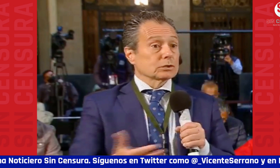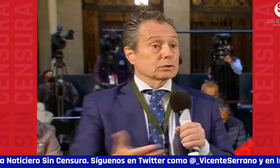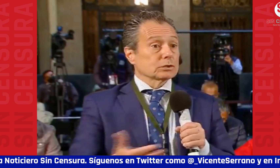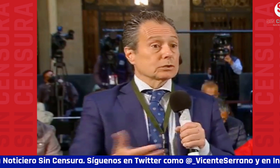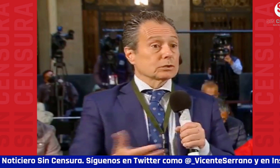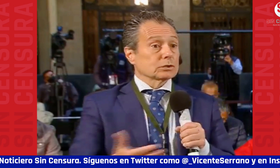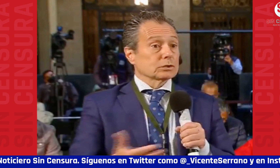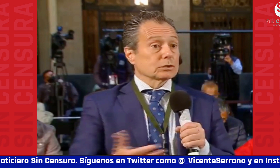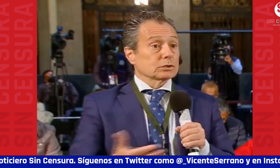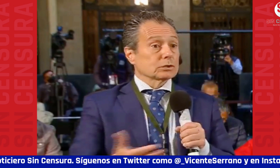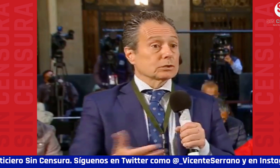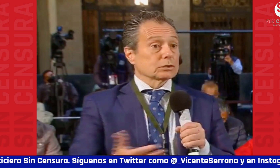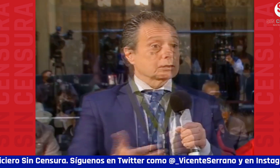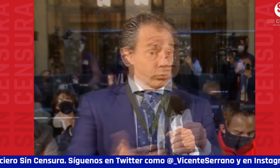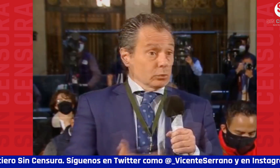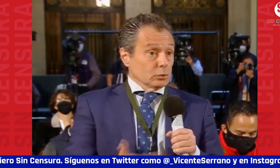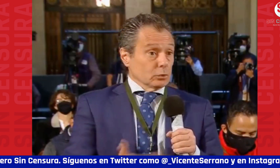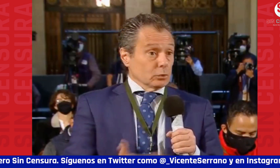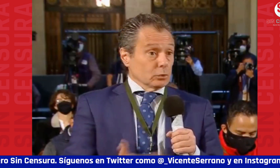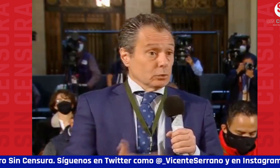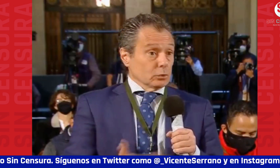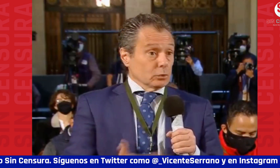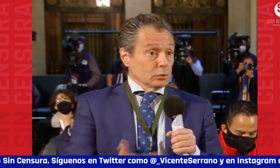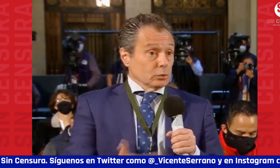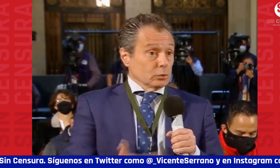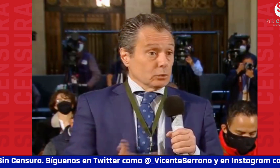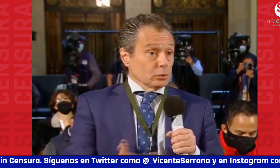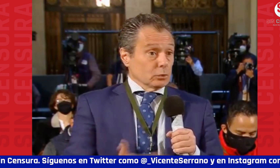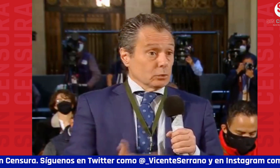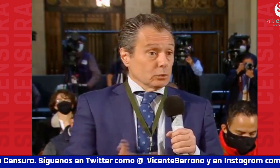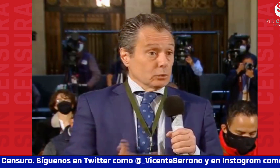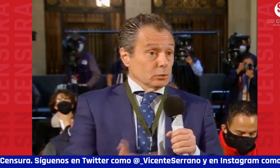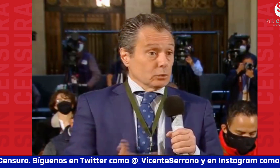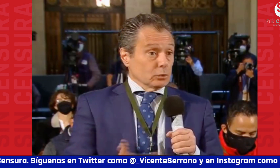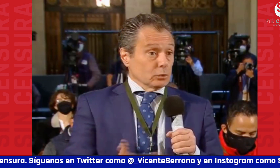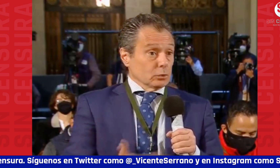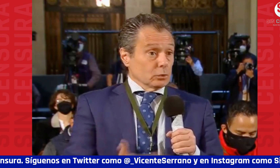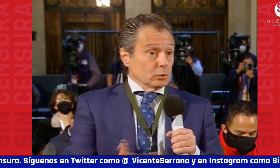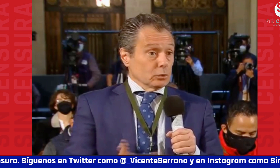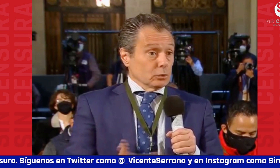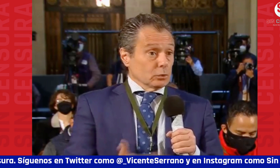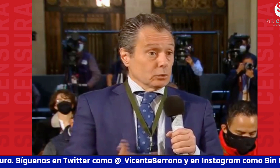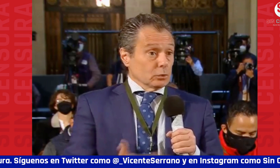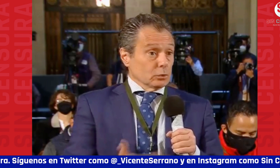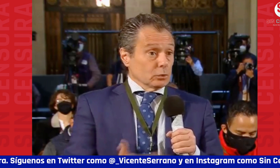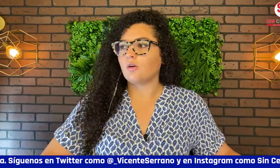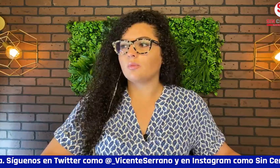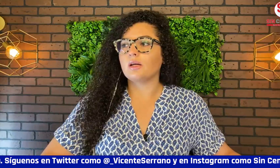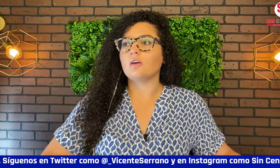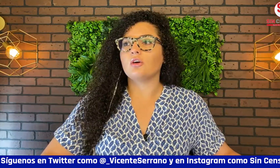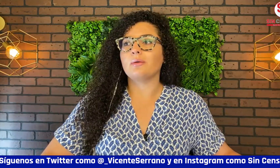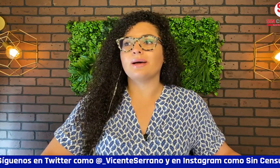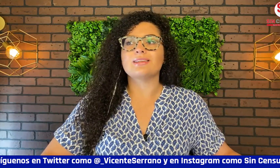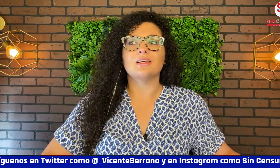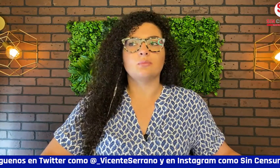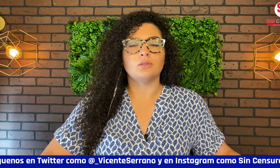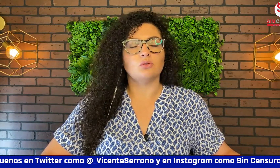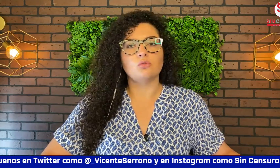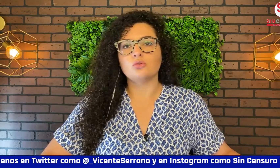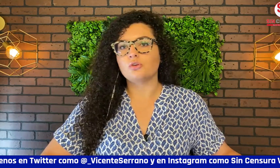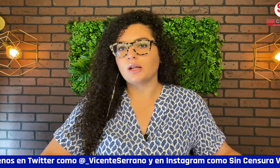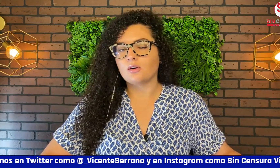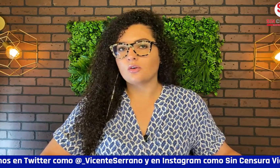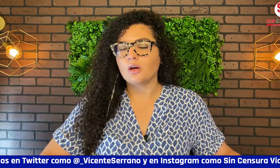acuerdo. ¿Qué planteamiento? Que hoy ve más polarización que antes y dice, ¿el gobierno qué va a hacer